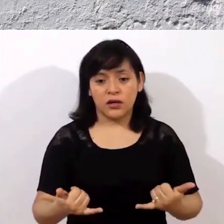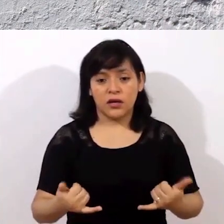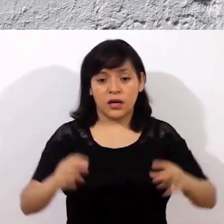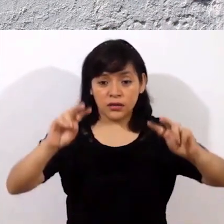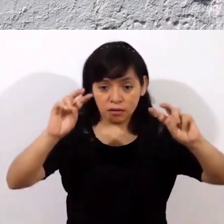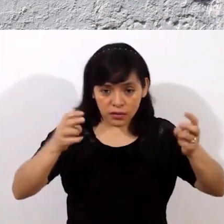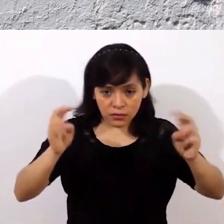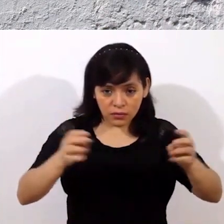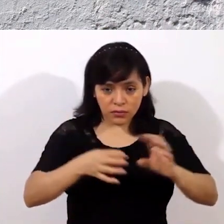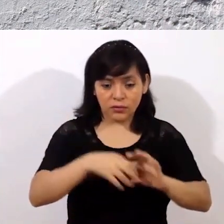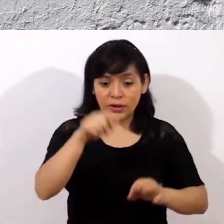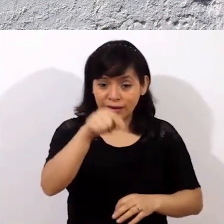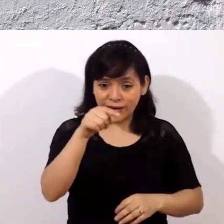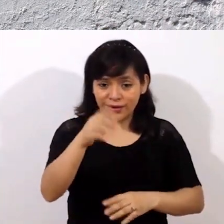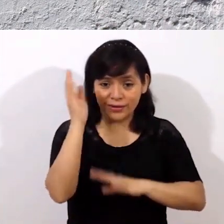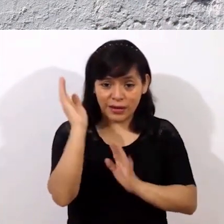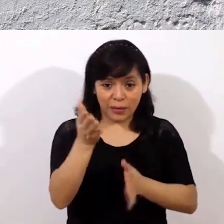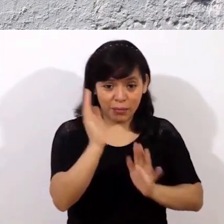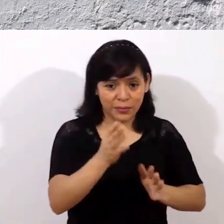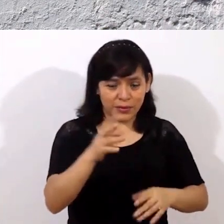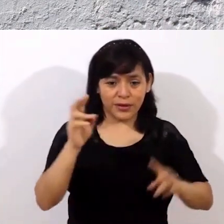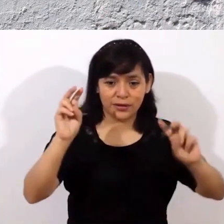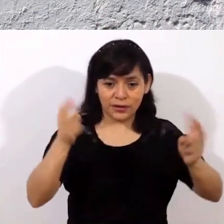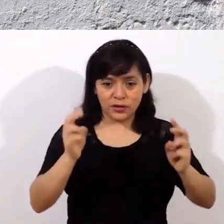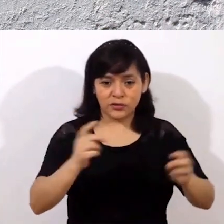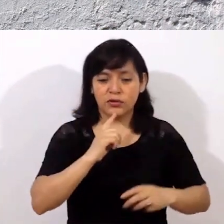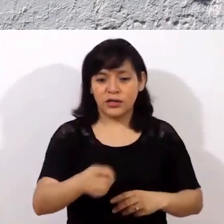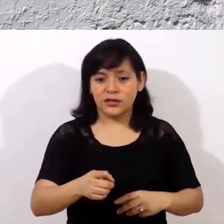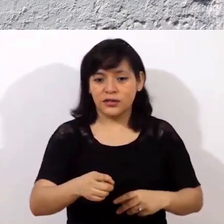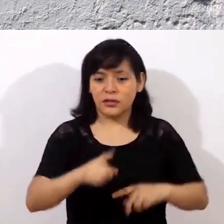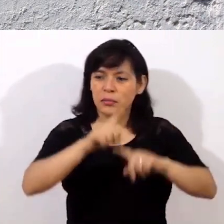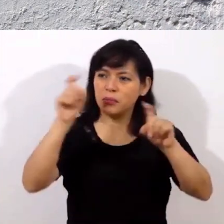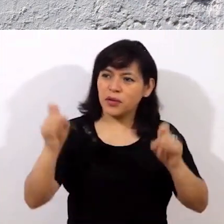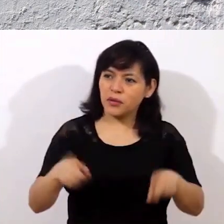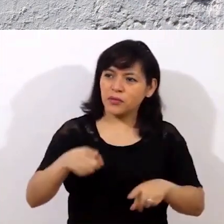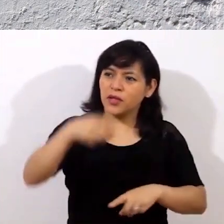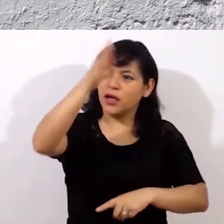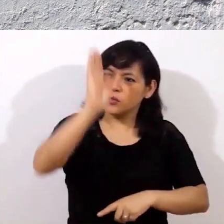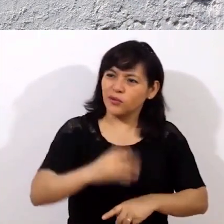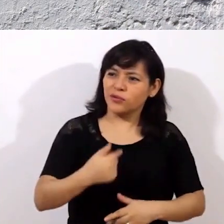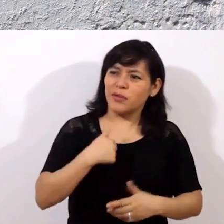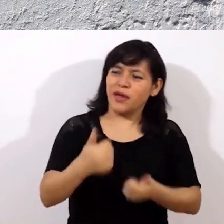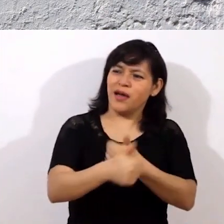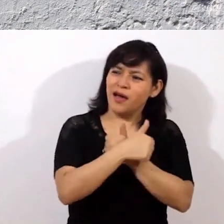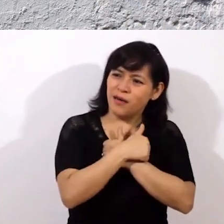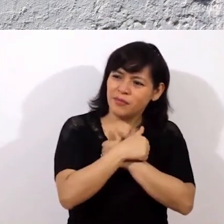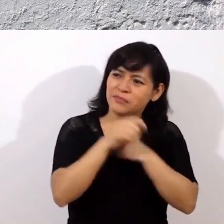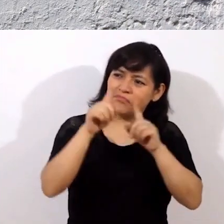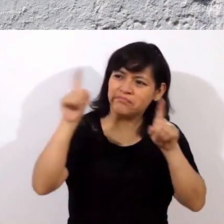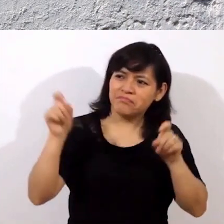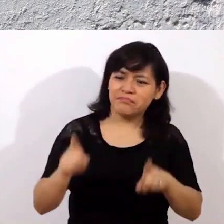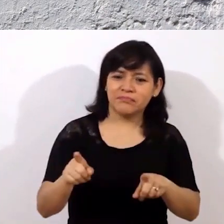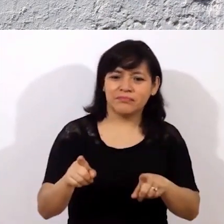esta ocasión, ¿Dios me ama? A manera de una pregunta. Y tal vez muchos se hacen esta misma